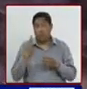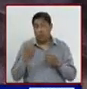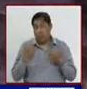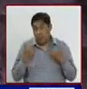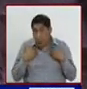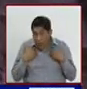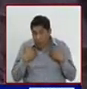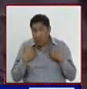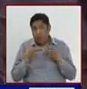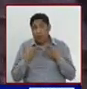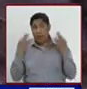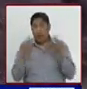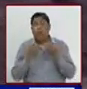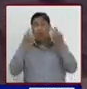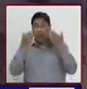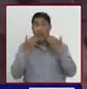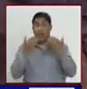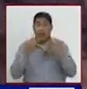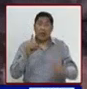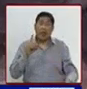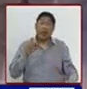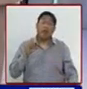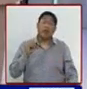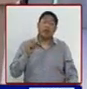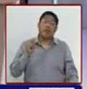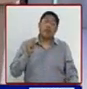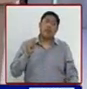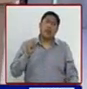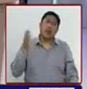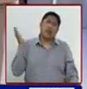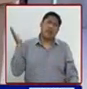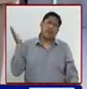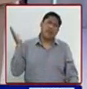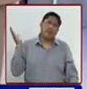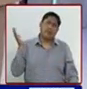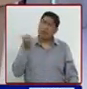tener una familia. Gracias, Donato, por la información. Así ha quedado lo que pasó esta tarde.